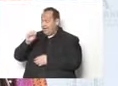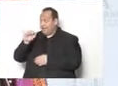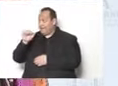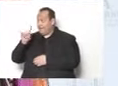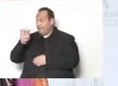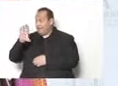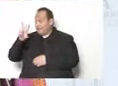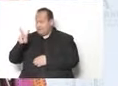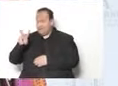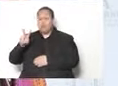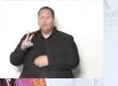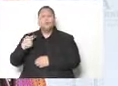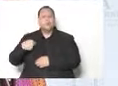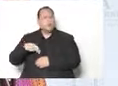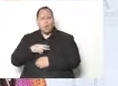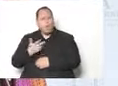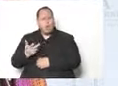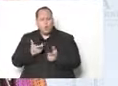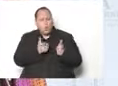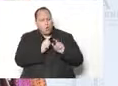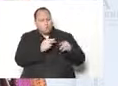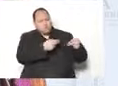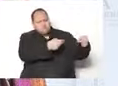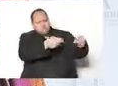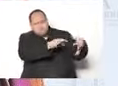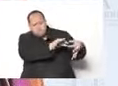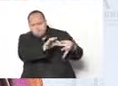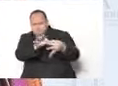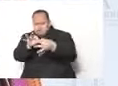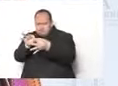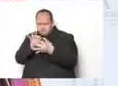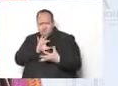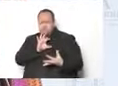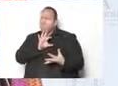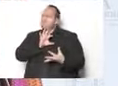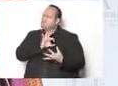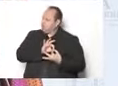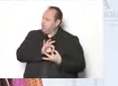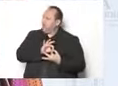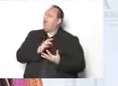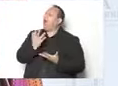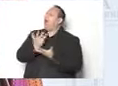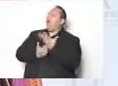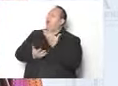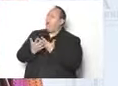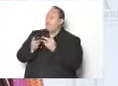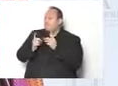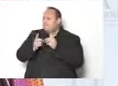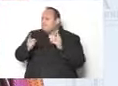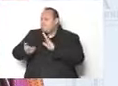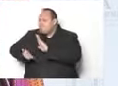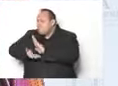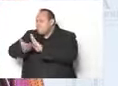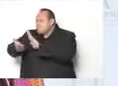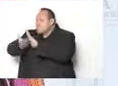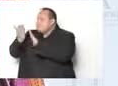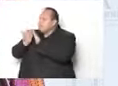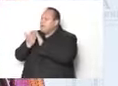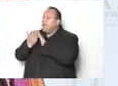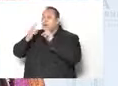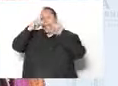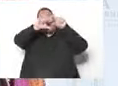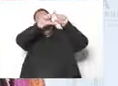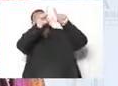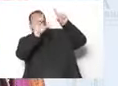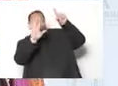SADCB, forma parte de un grupo empresarial dedicado principalmente al desarrollo de infraestructura pública en la